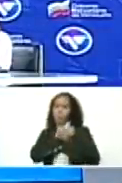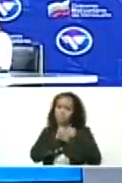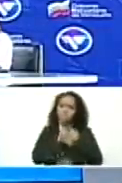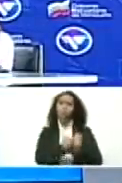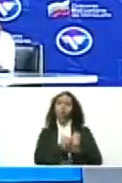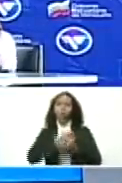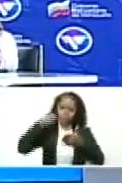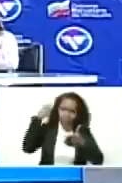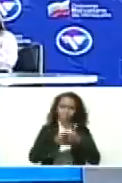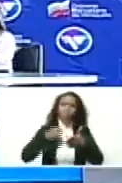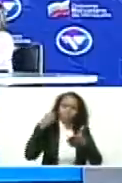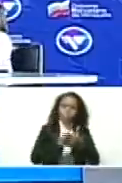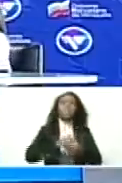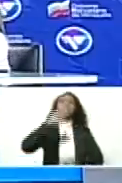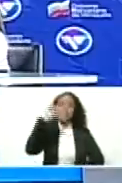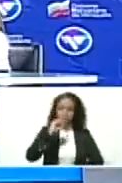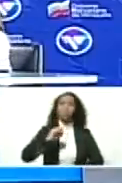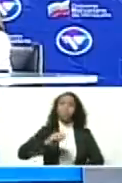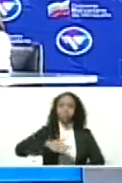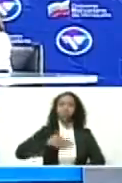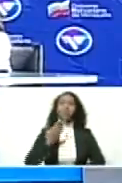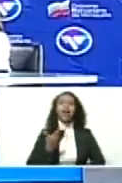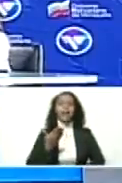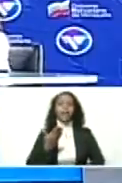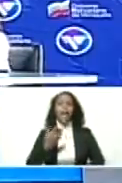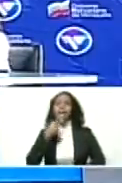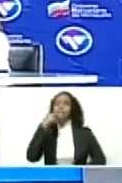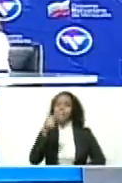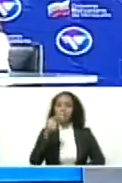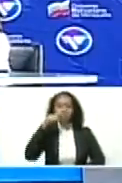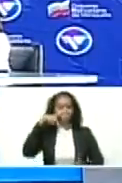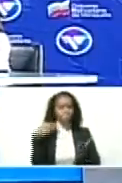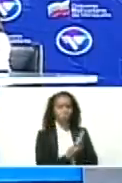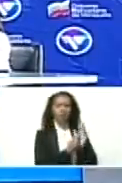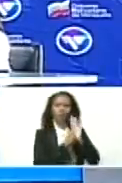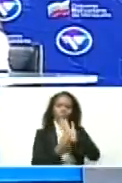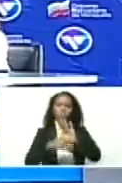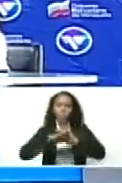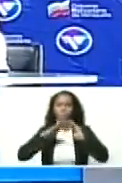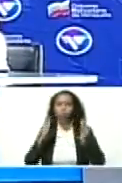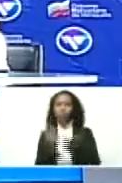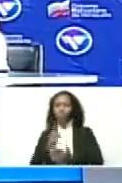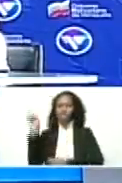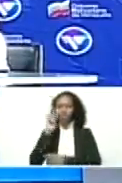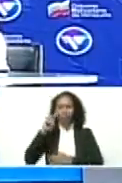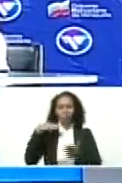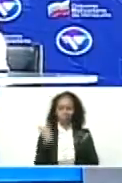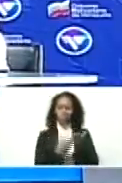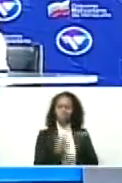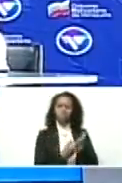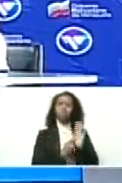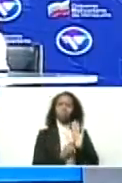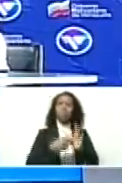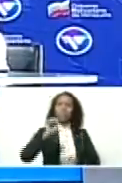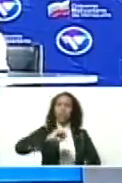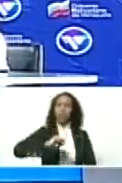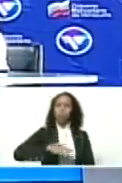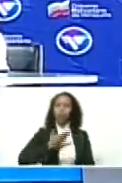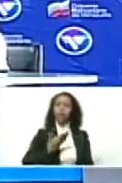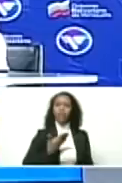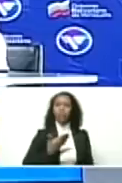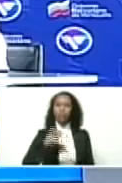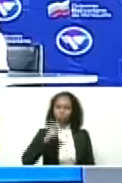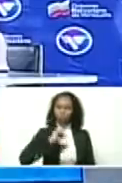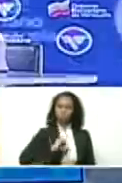con empeño, sí se puede, le decimos al mundo. Venezuela lo está demostrando, sí